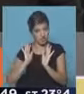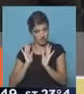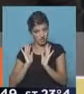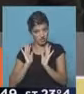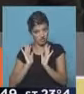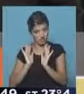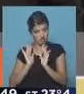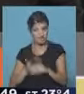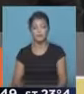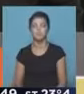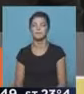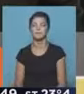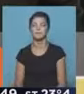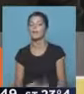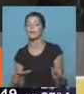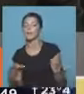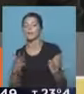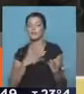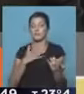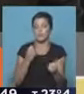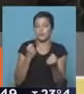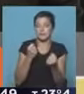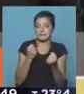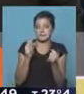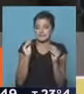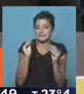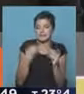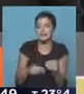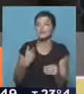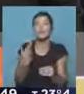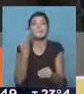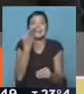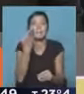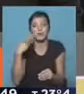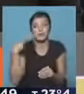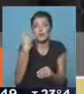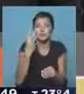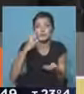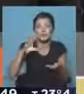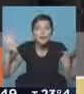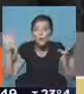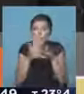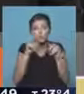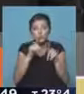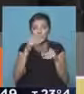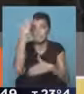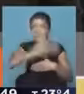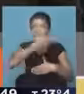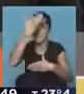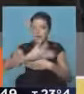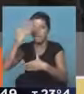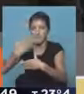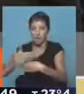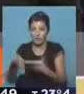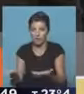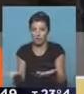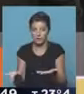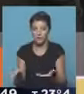entonces perdemos la autonomía tenemos que ir a pedir a washington houston washington se están cerrando y fíjate lo que pasó